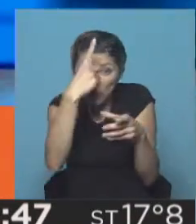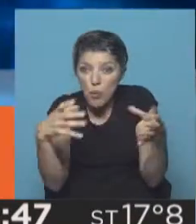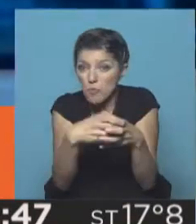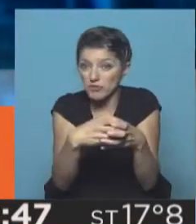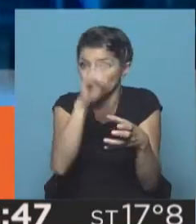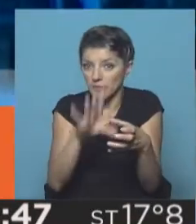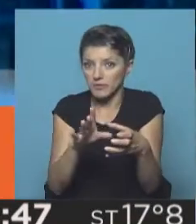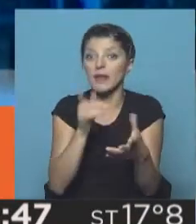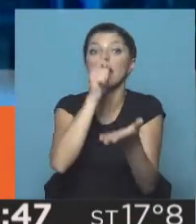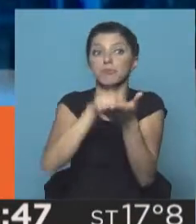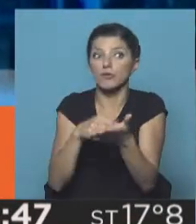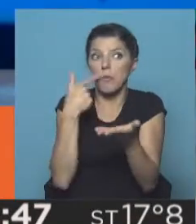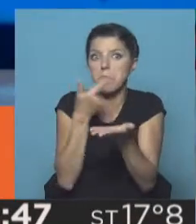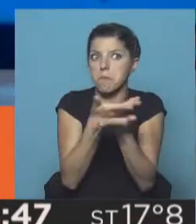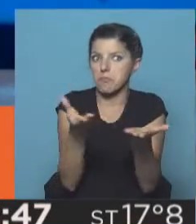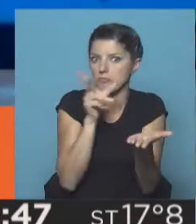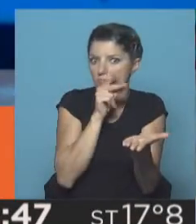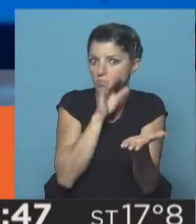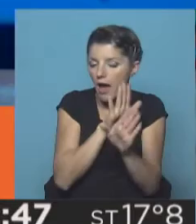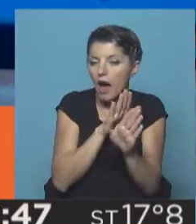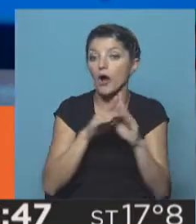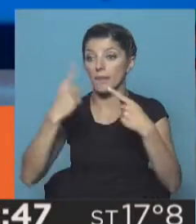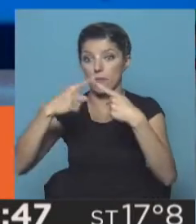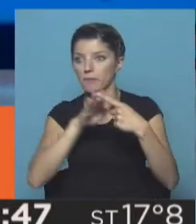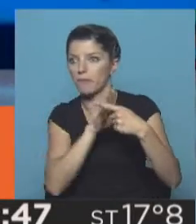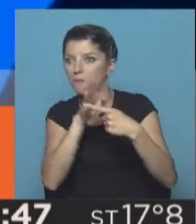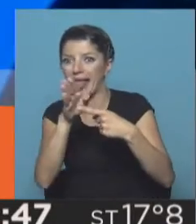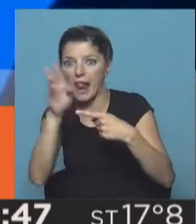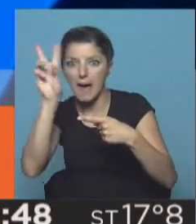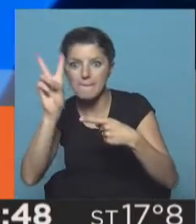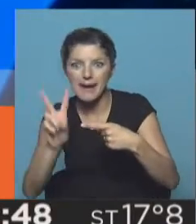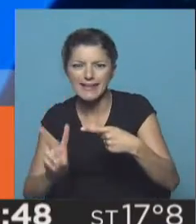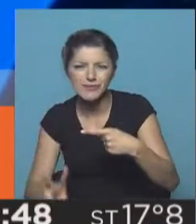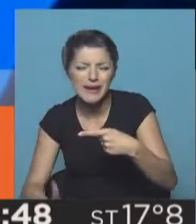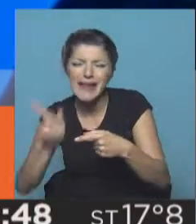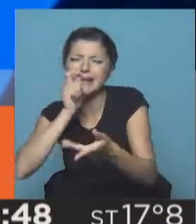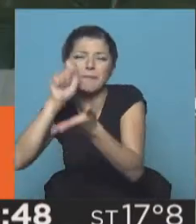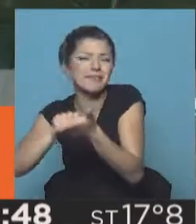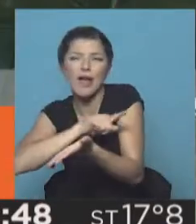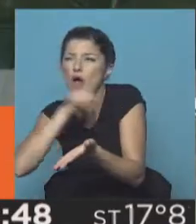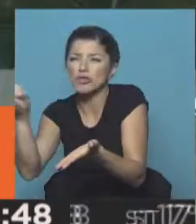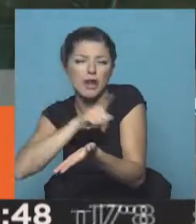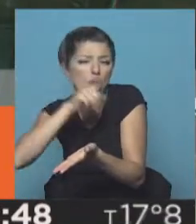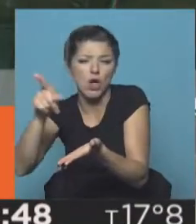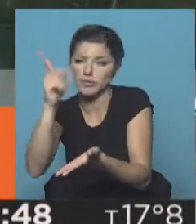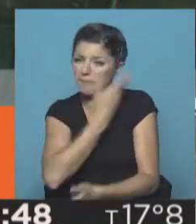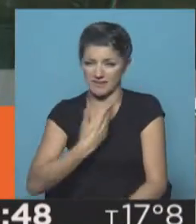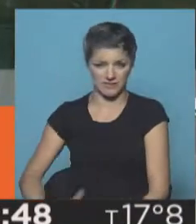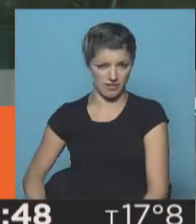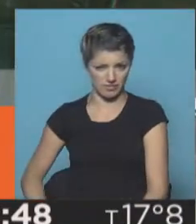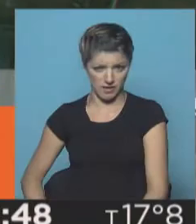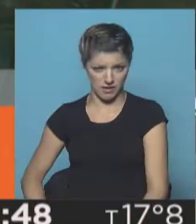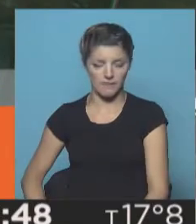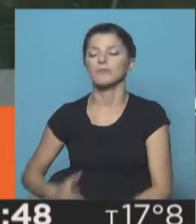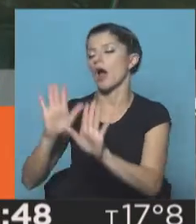prensa no dice nada. Cruzás la frontera a Venezuela y la prensa es un ataque feroz, abrumador en contra de Maduro. Yo con esto no quiero decir que Maduro no